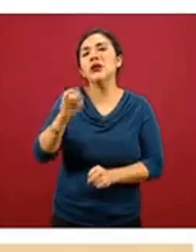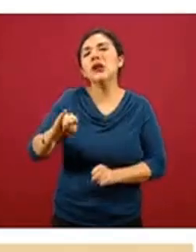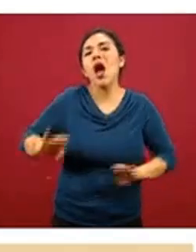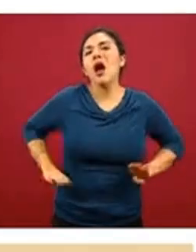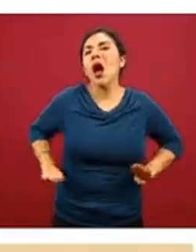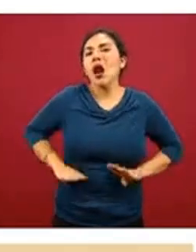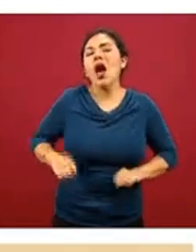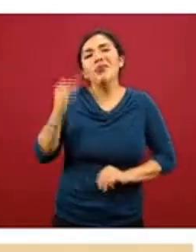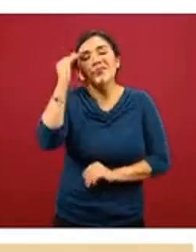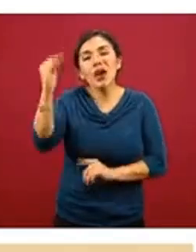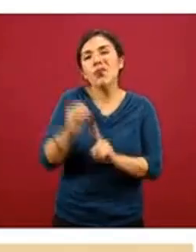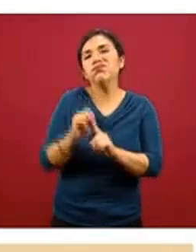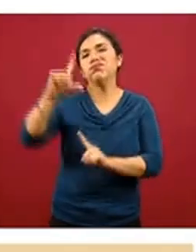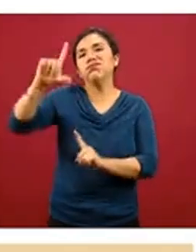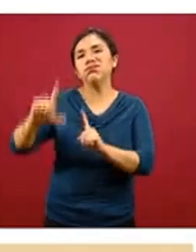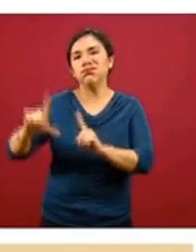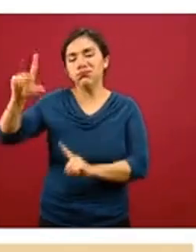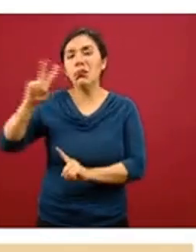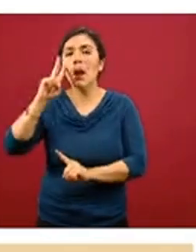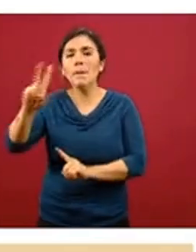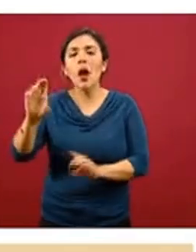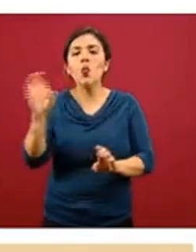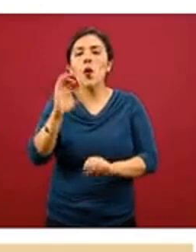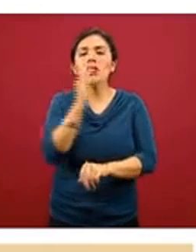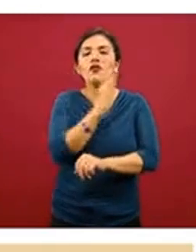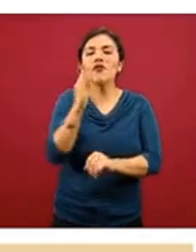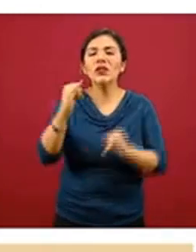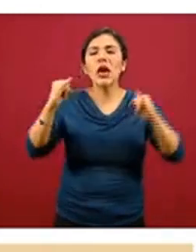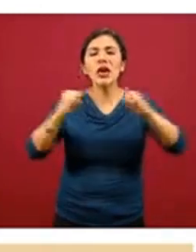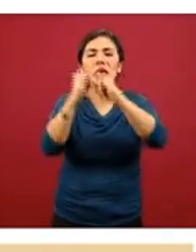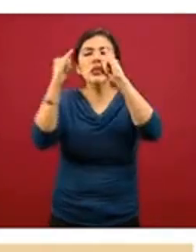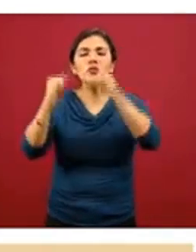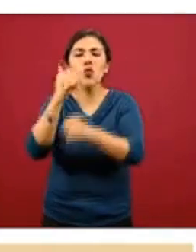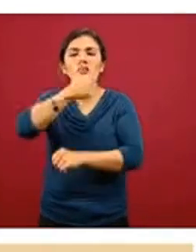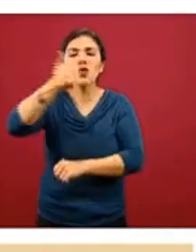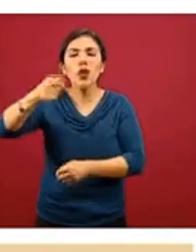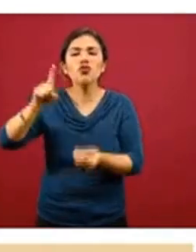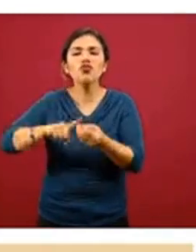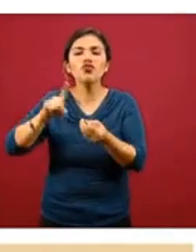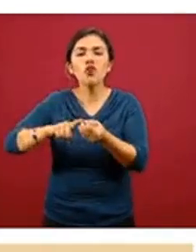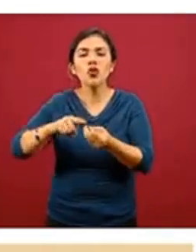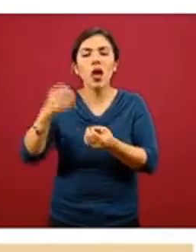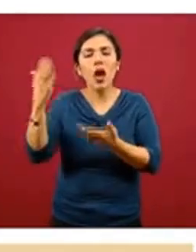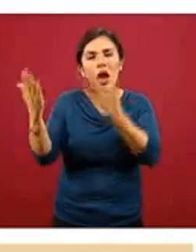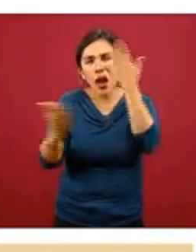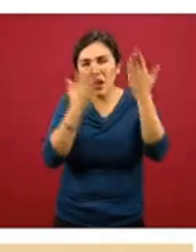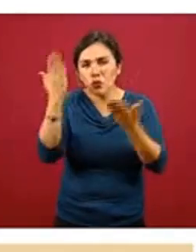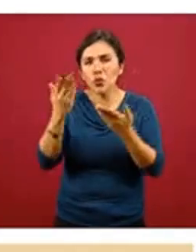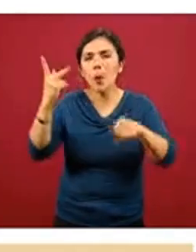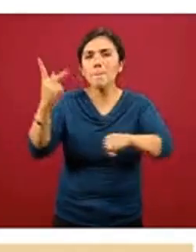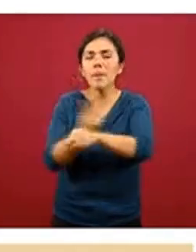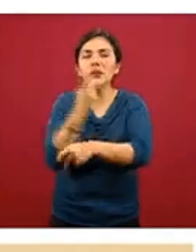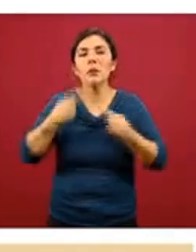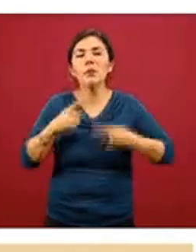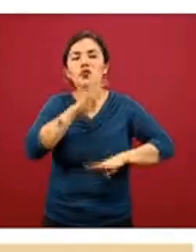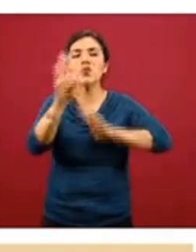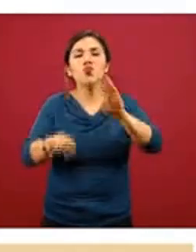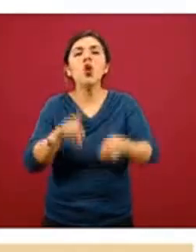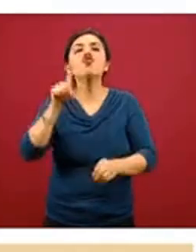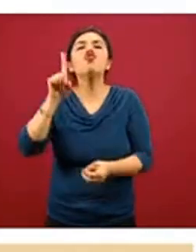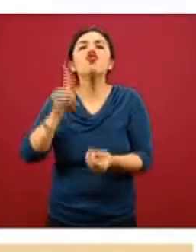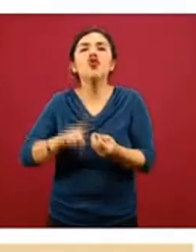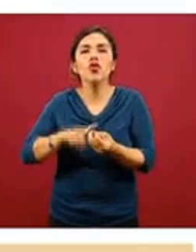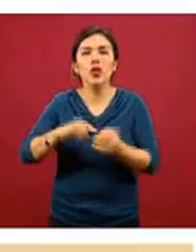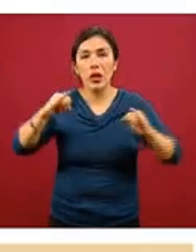estos periodos, y vemos también la distribución por institución de salud en donde ocurrió la defunción y por lo